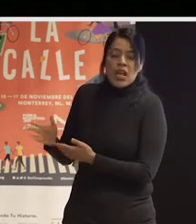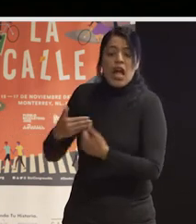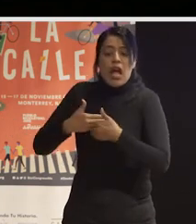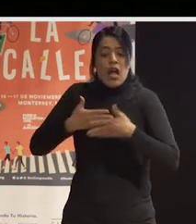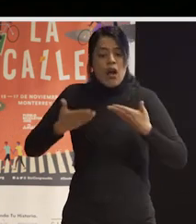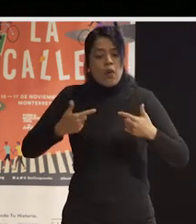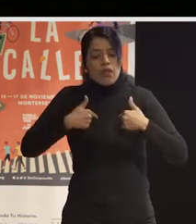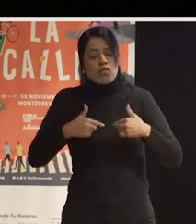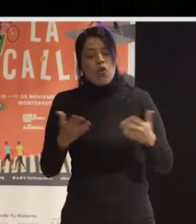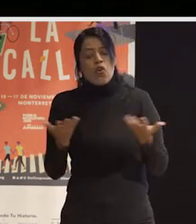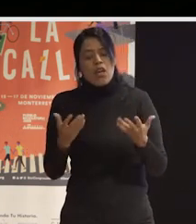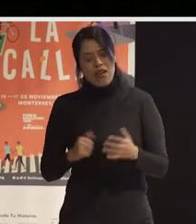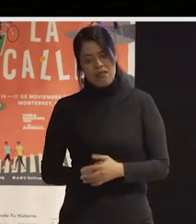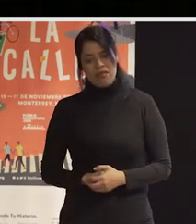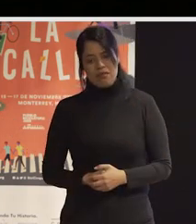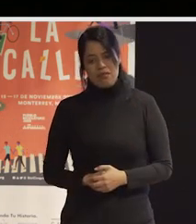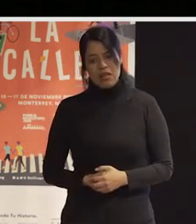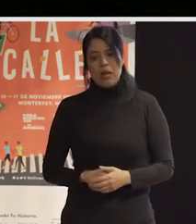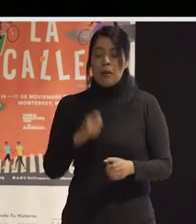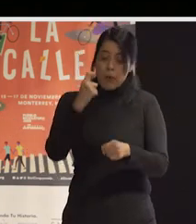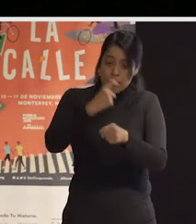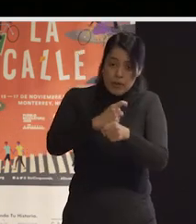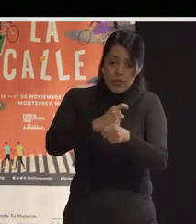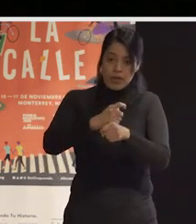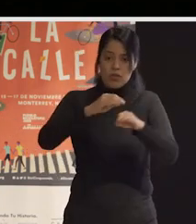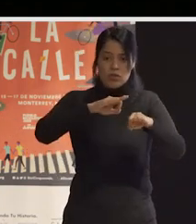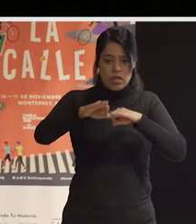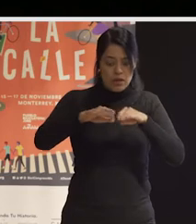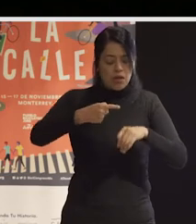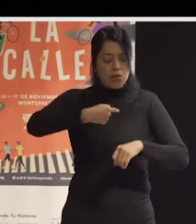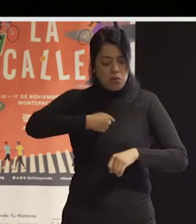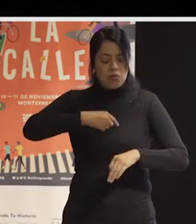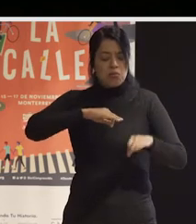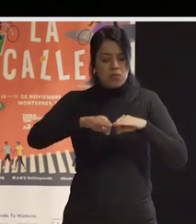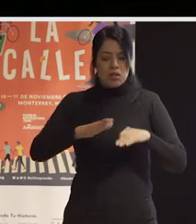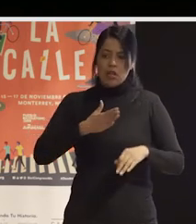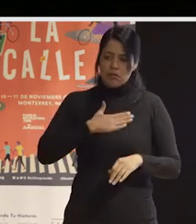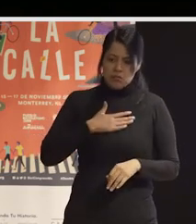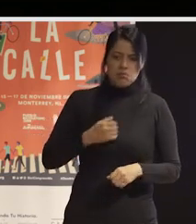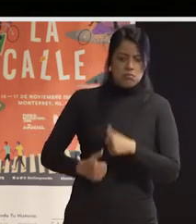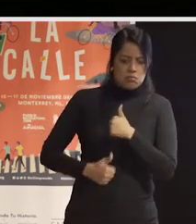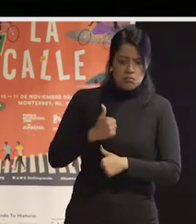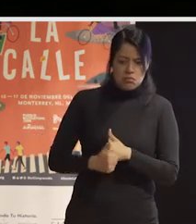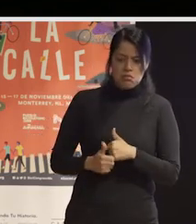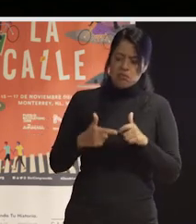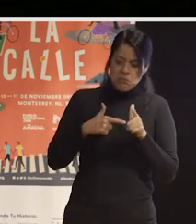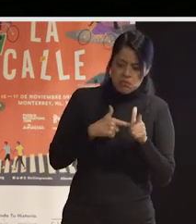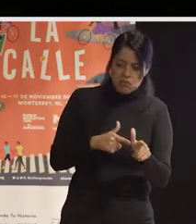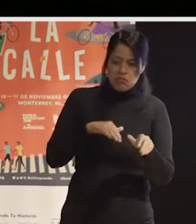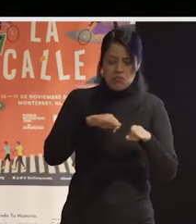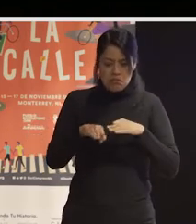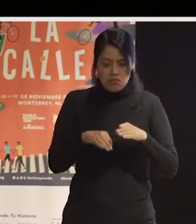y lo primero pues es trabajar de lo que uno mismo hace ya mí me ha costado trabajo no interrumpir a las